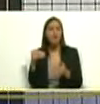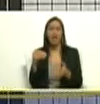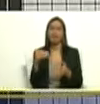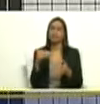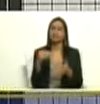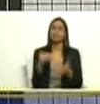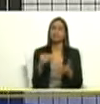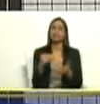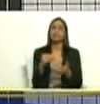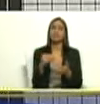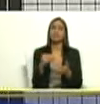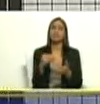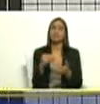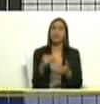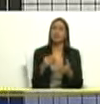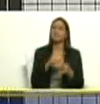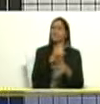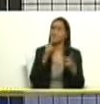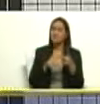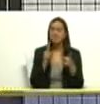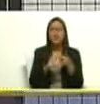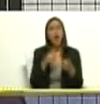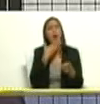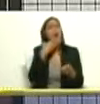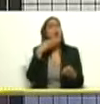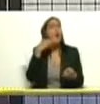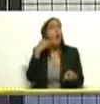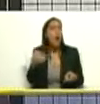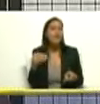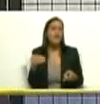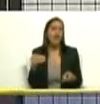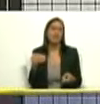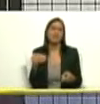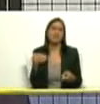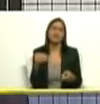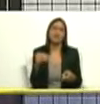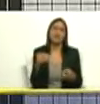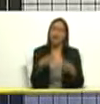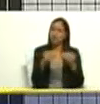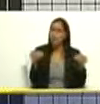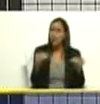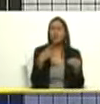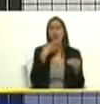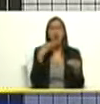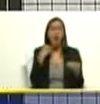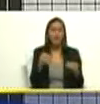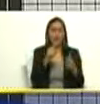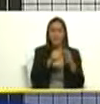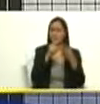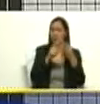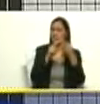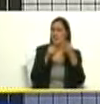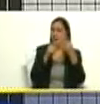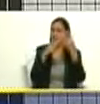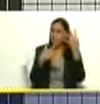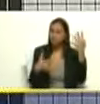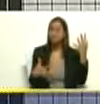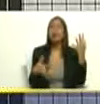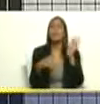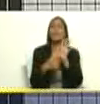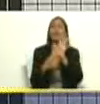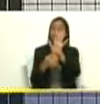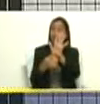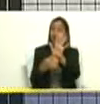generación más joven a la generación joven a las generaciones que vienen estemos diciendo Ahora les toca